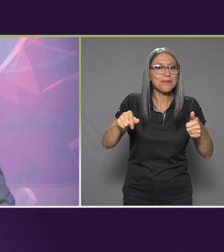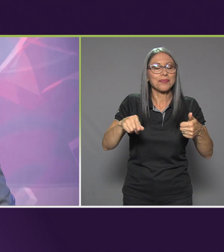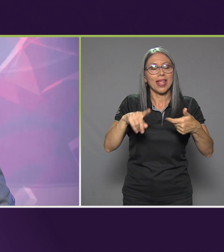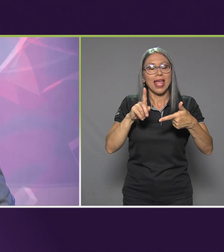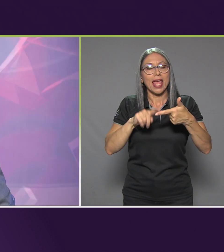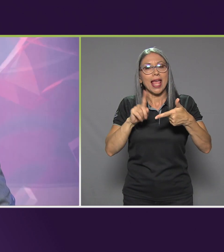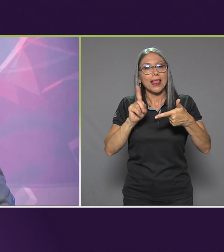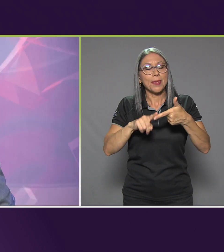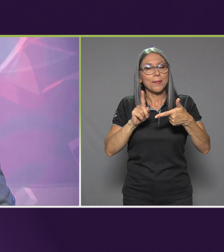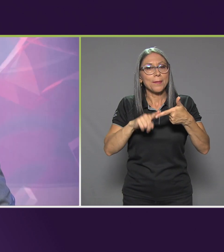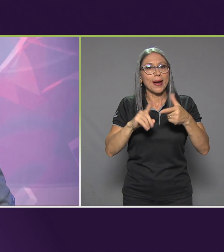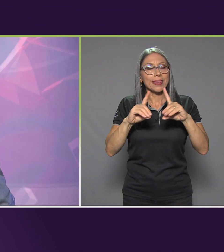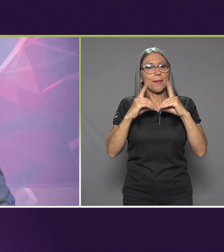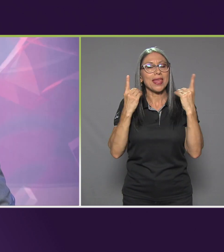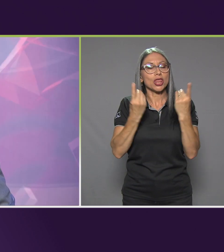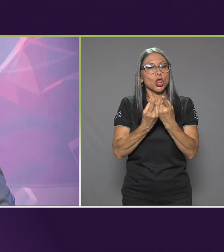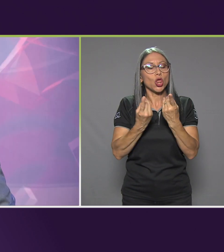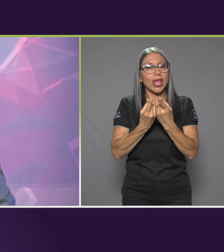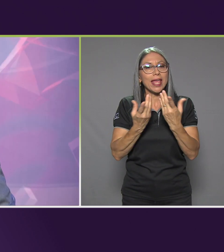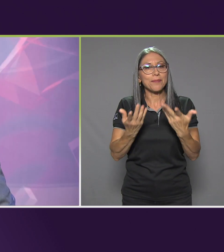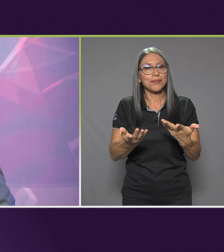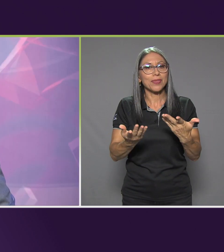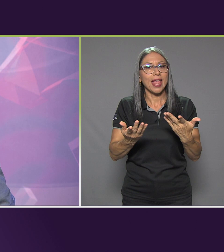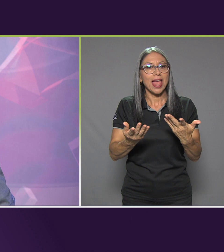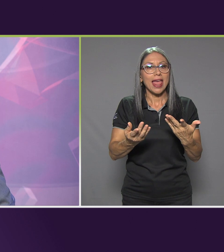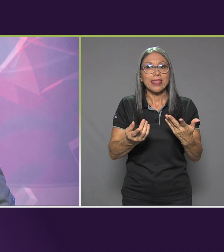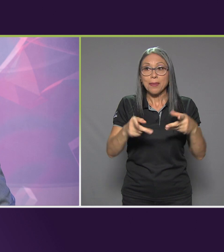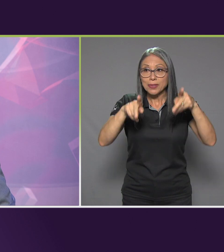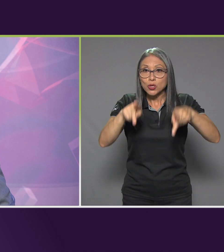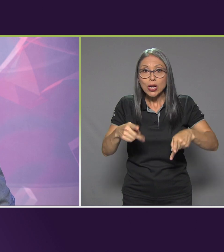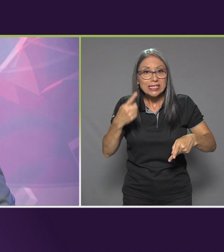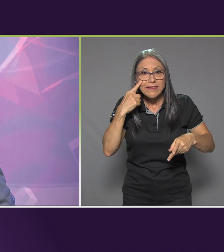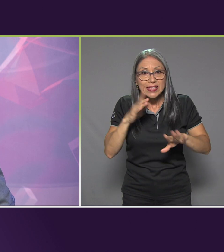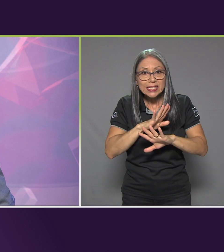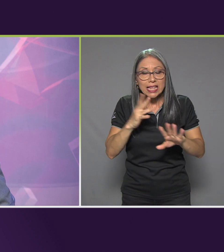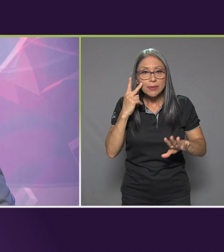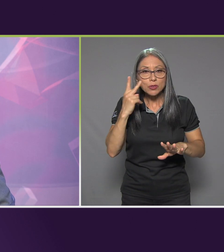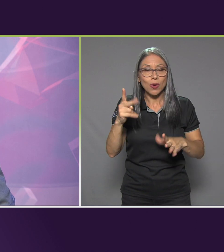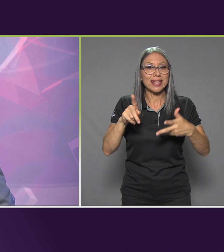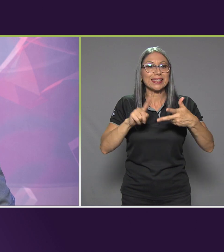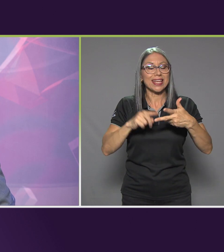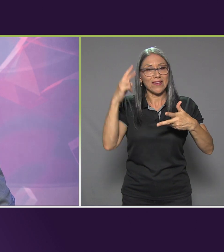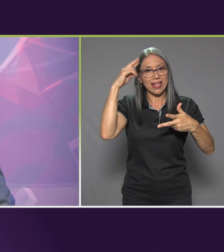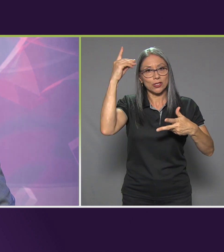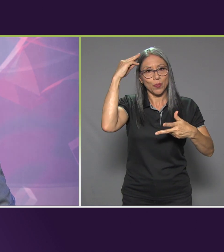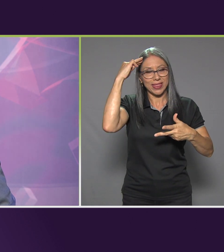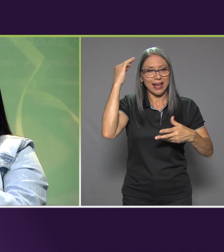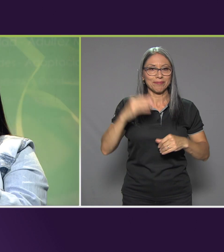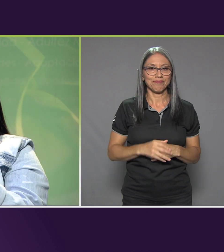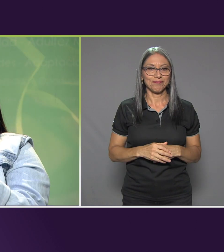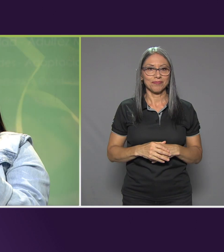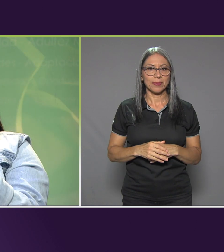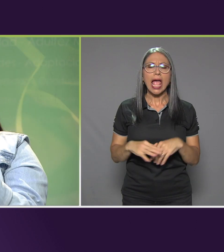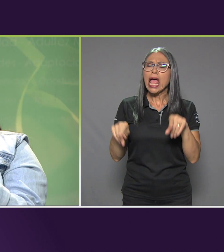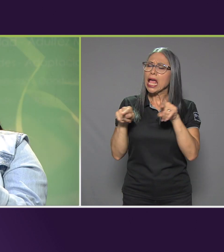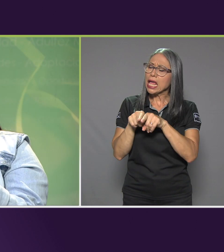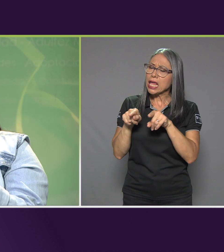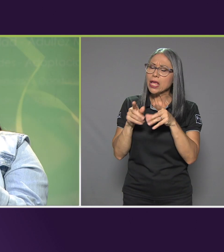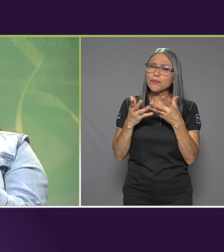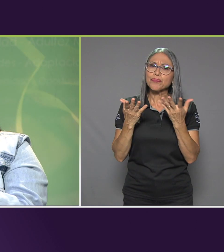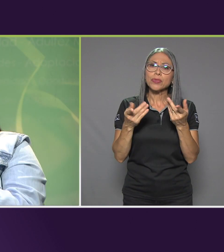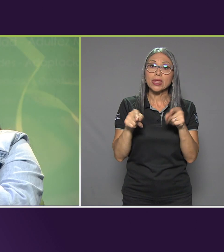y lenguaje, el departamento de deficientes visuales y retraso mental. Uh-huh. Y también,